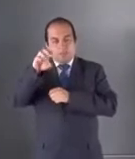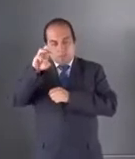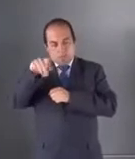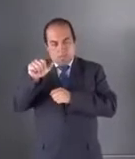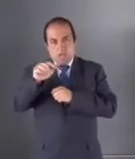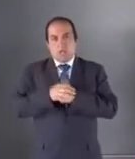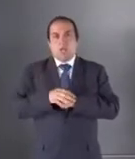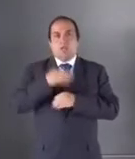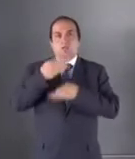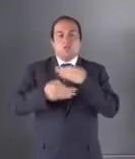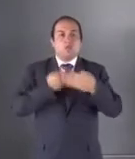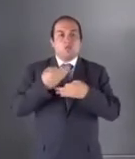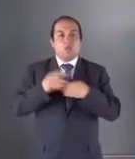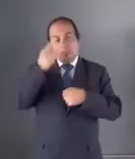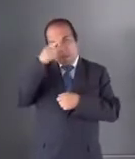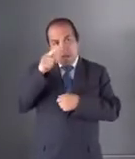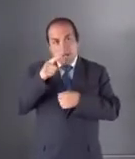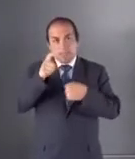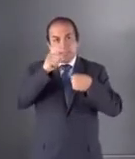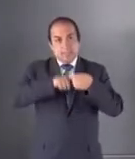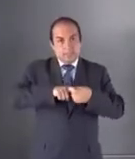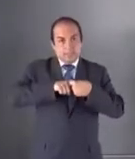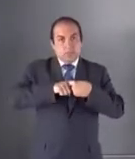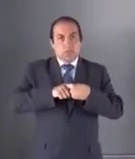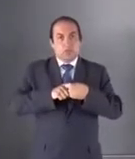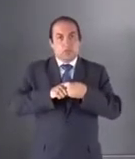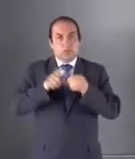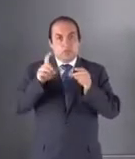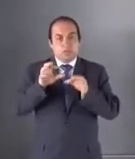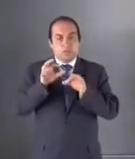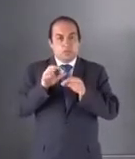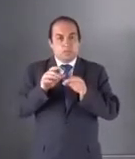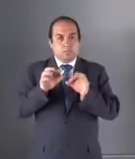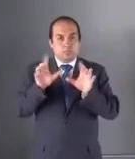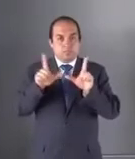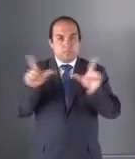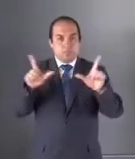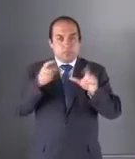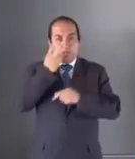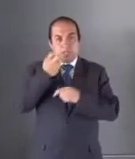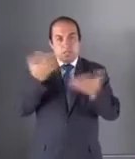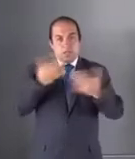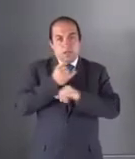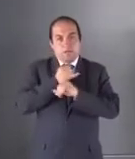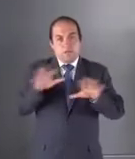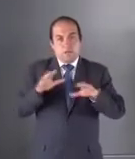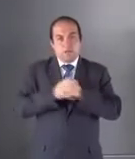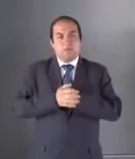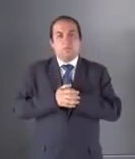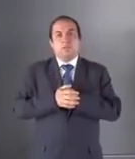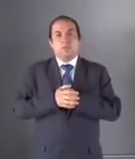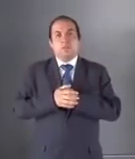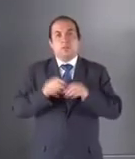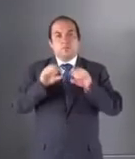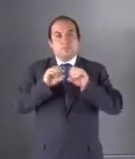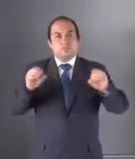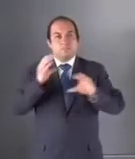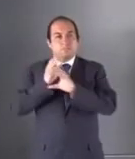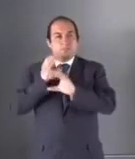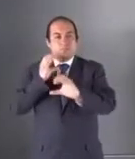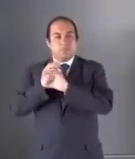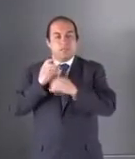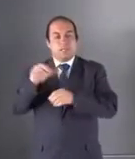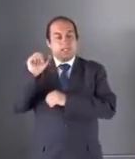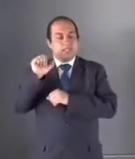instalaciones y de calidad. Pues esto sería el informe de, de Cablebus, como siempre